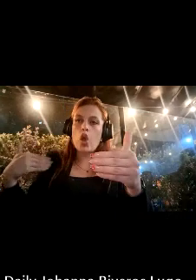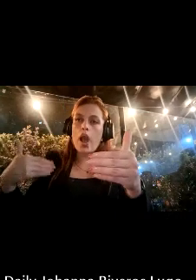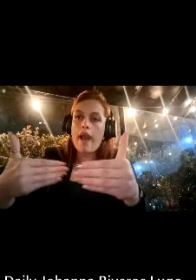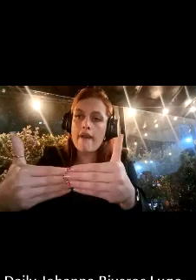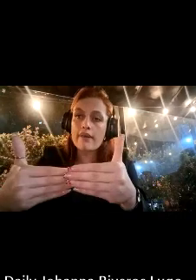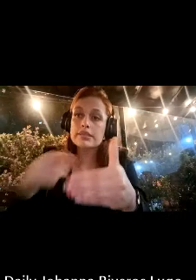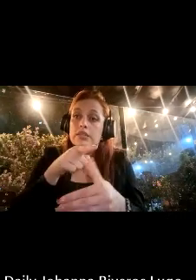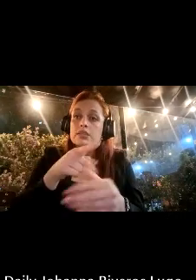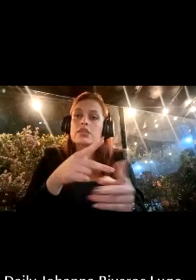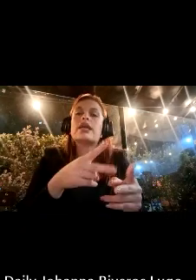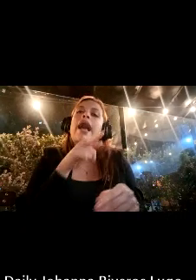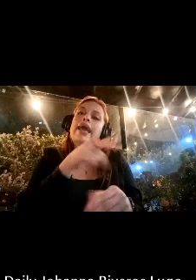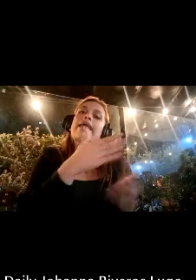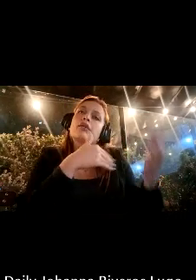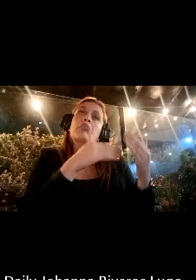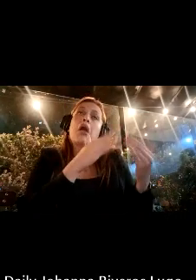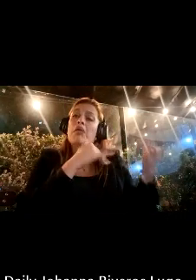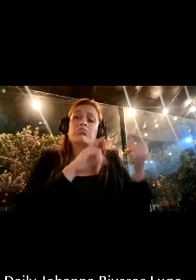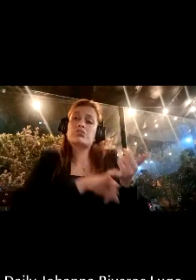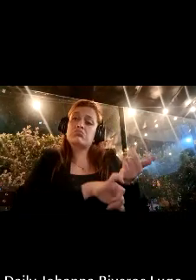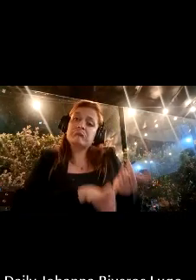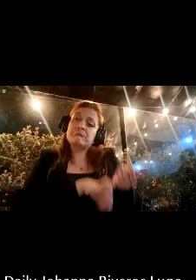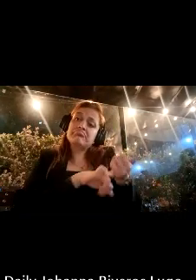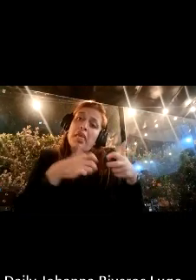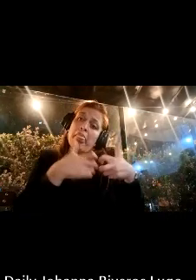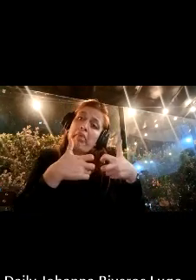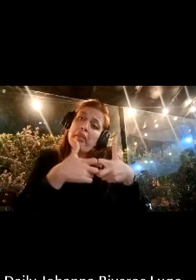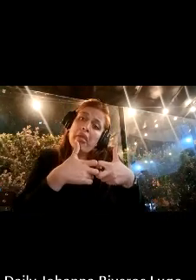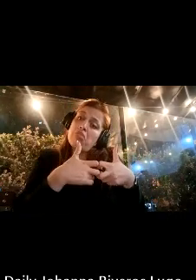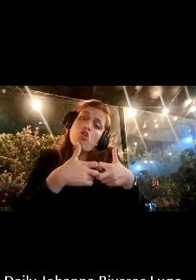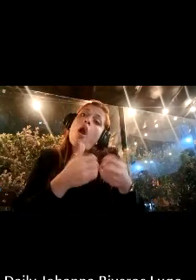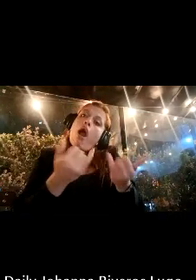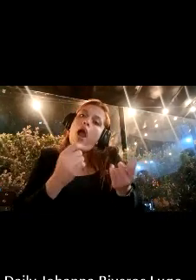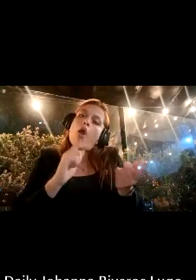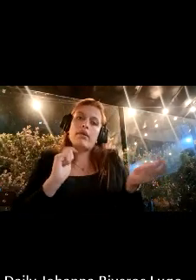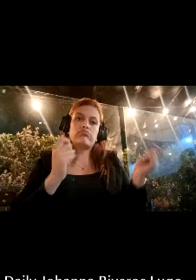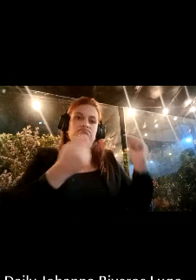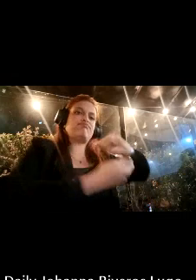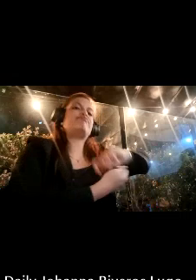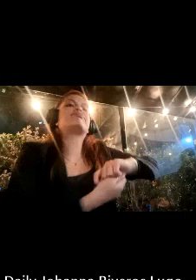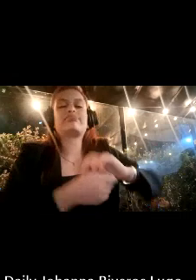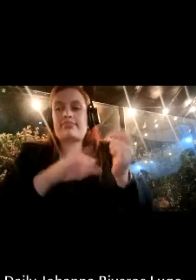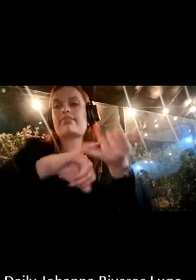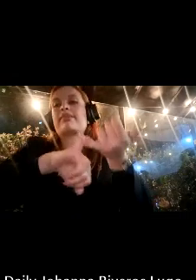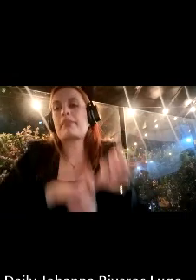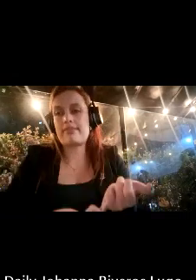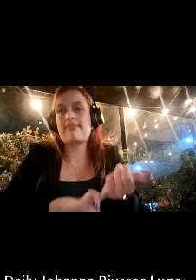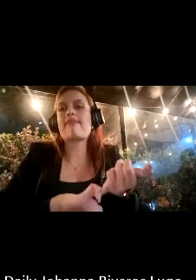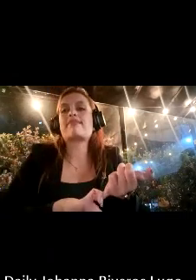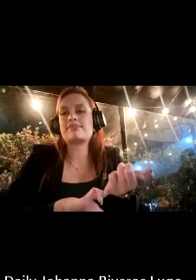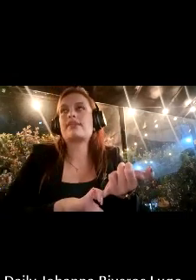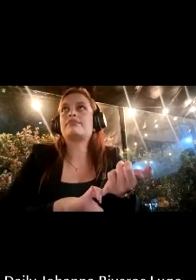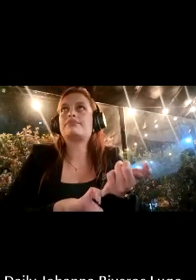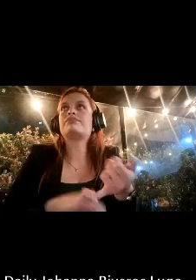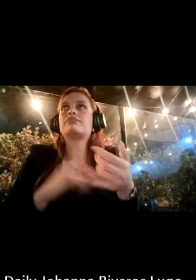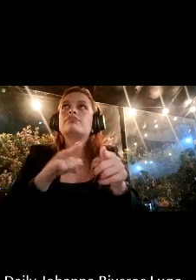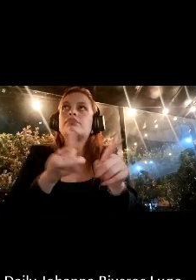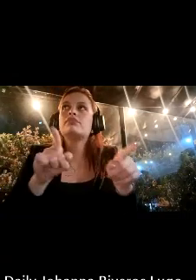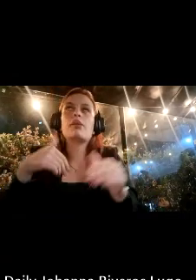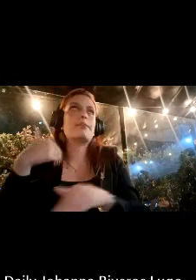electricidad. El hecho de que, por ejemplo, hoy estemos haciendo una clase a distancia